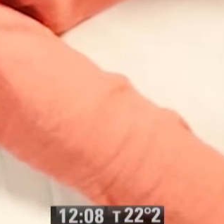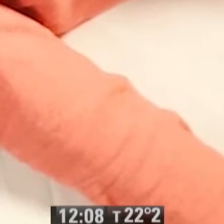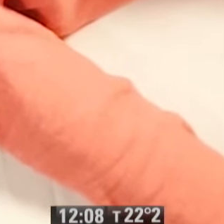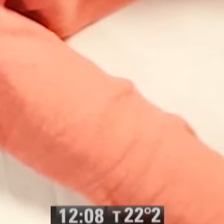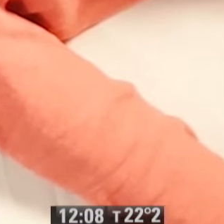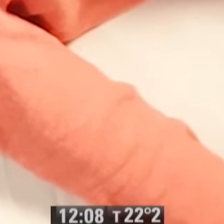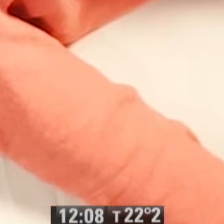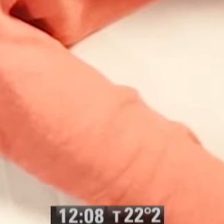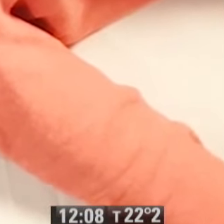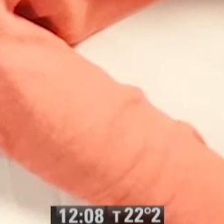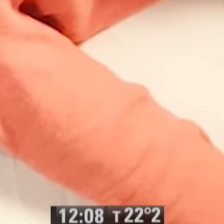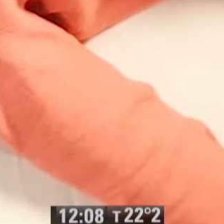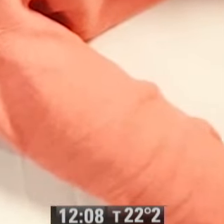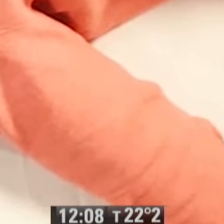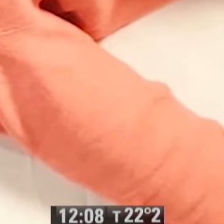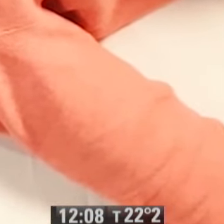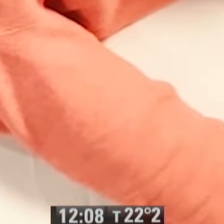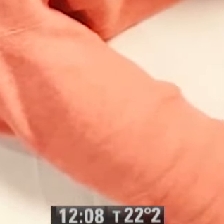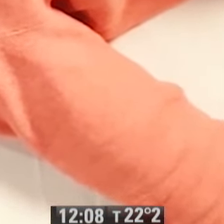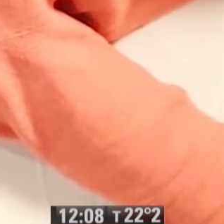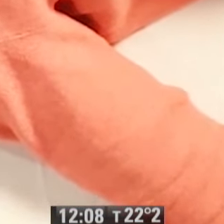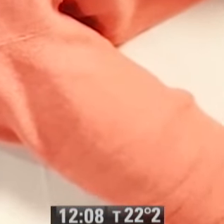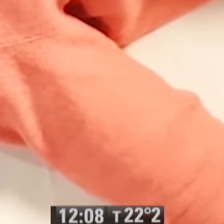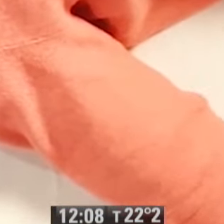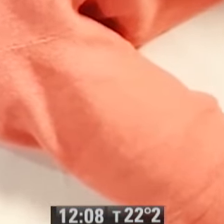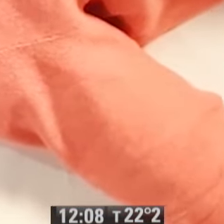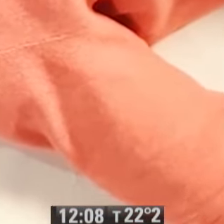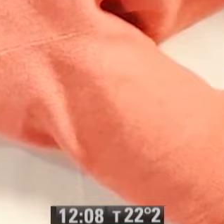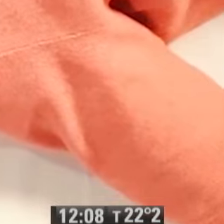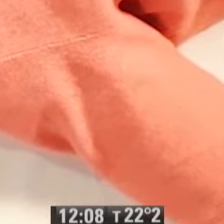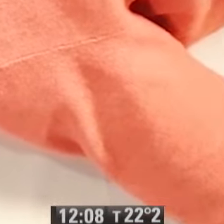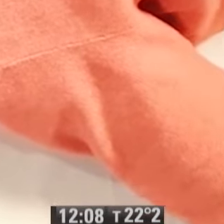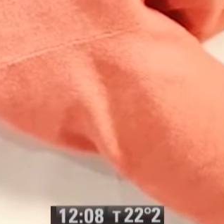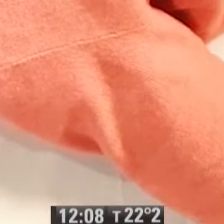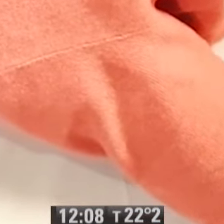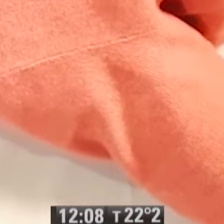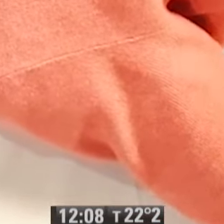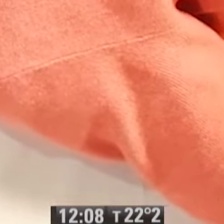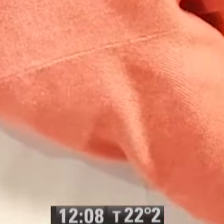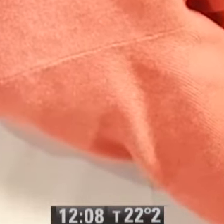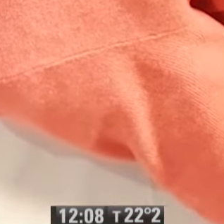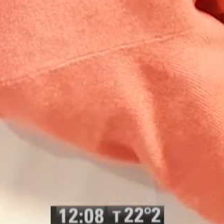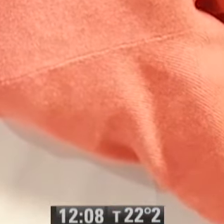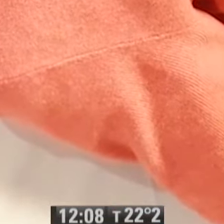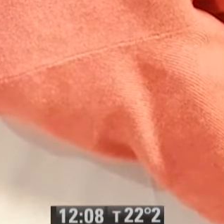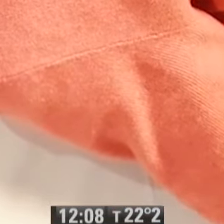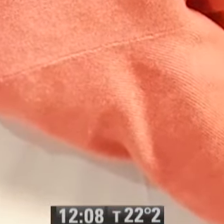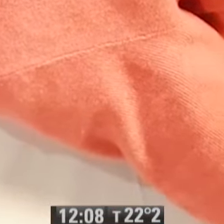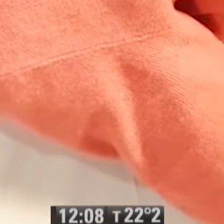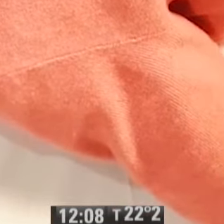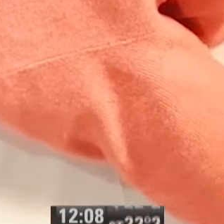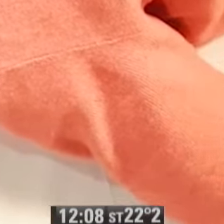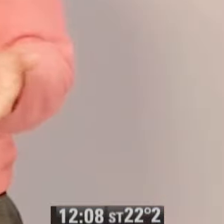Uma capirua, a suo, a sué. Uma capirua, a suo,